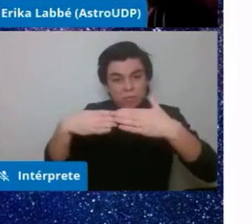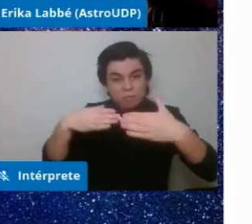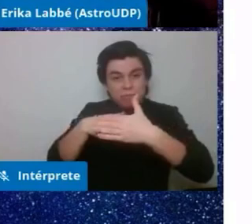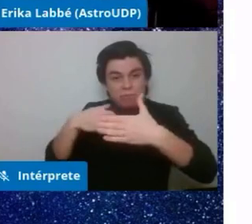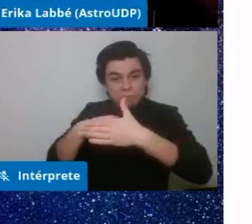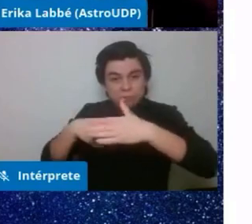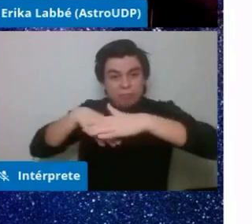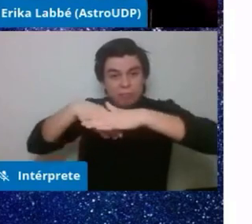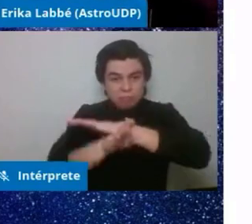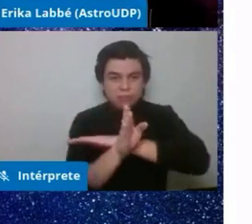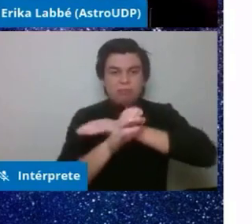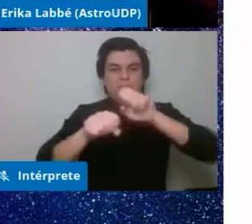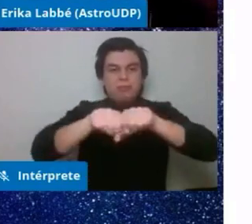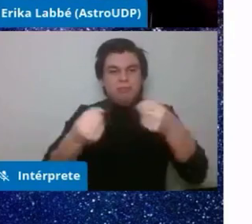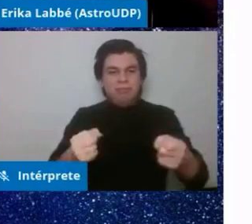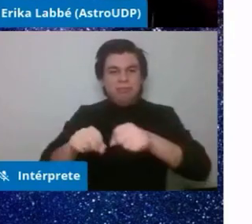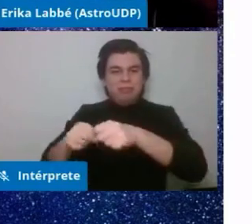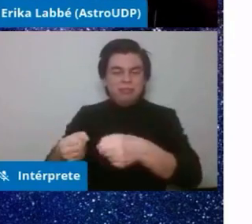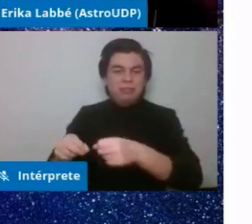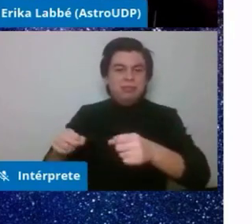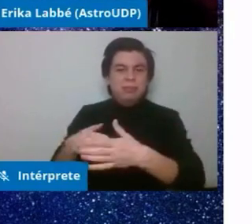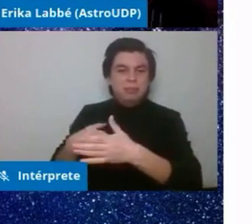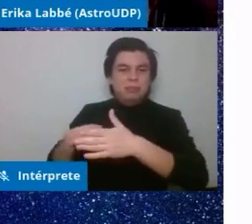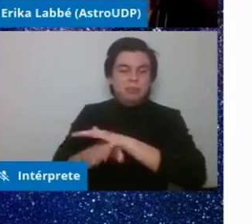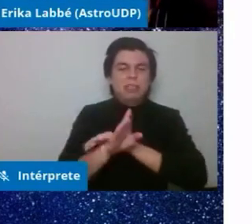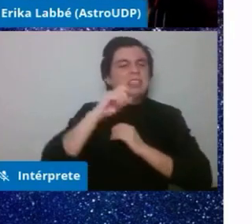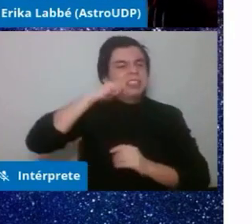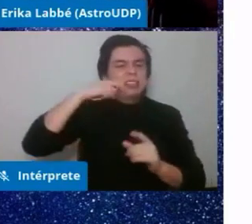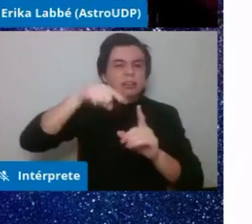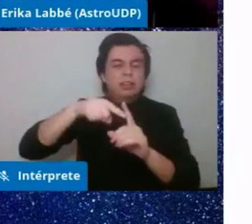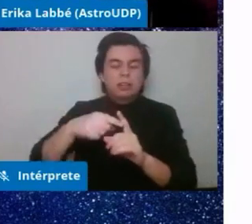intérprete en lengua de señas en todas